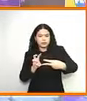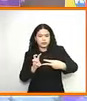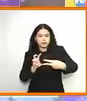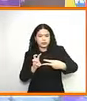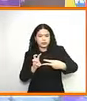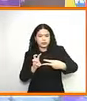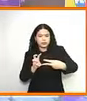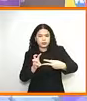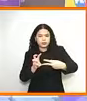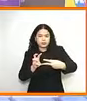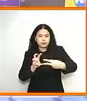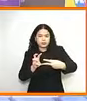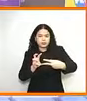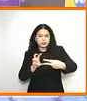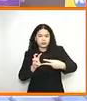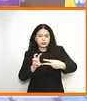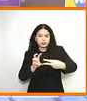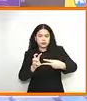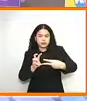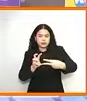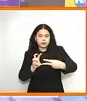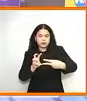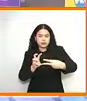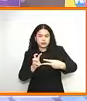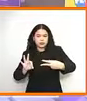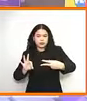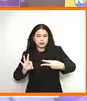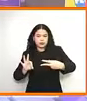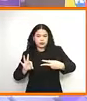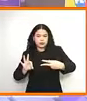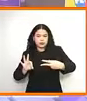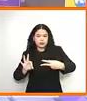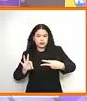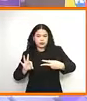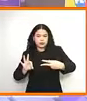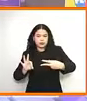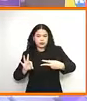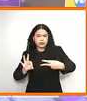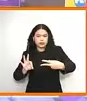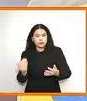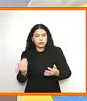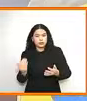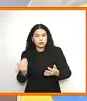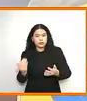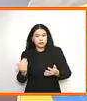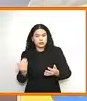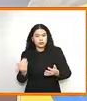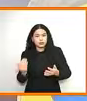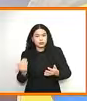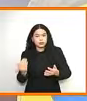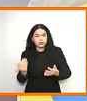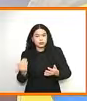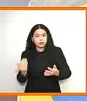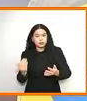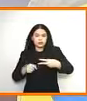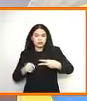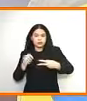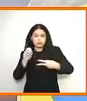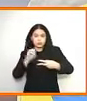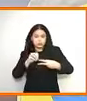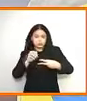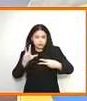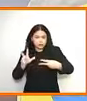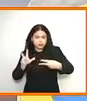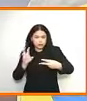dígito, 9. Segundo número premiado, 69. Con gusto repito los dos números premiados, 03